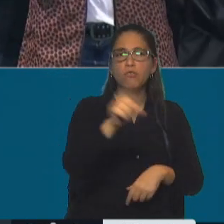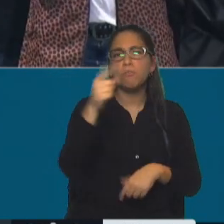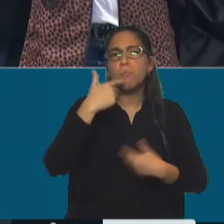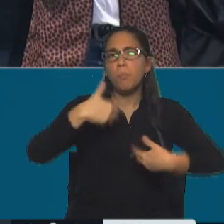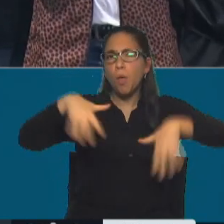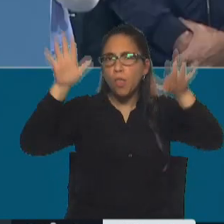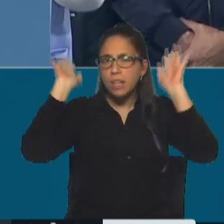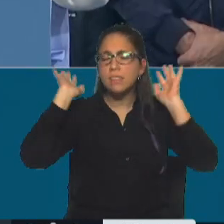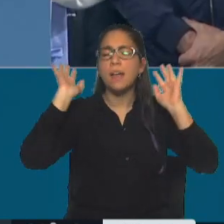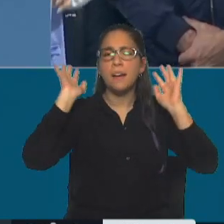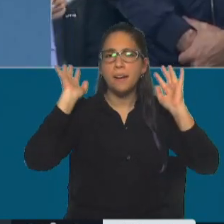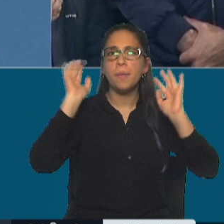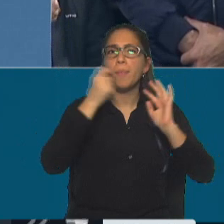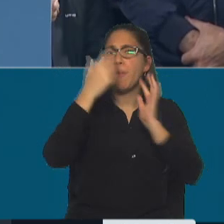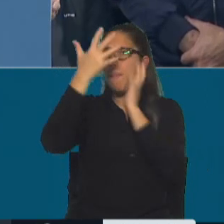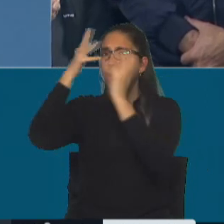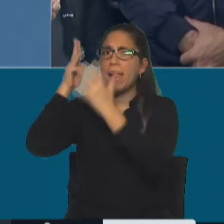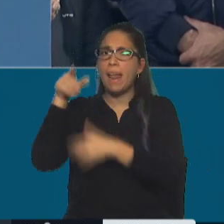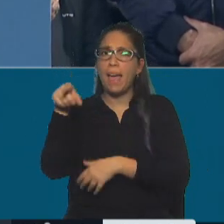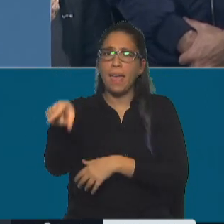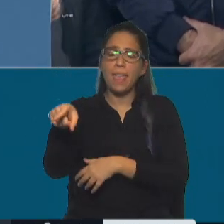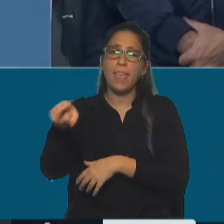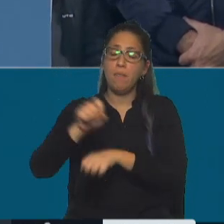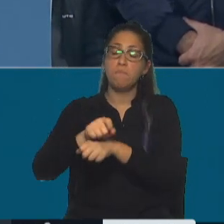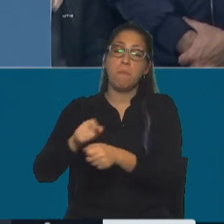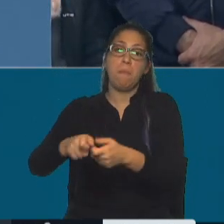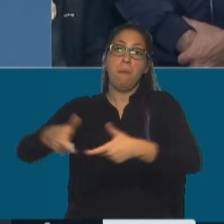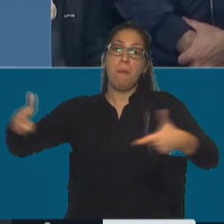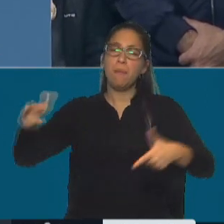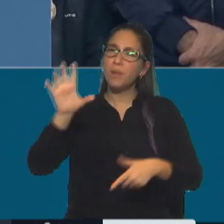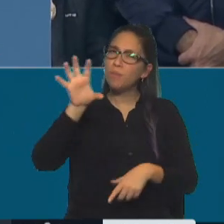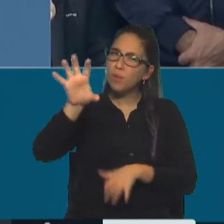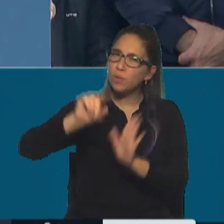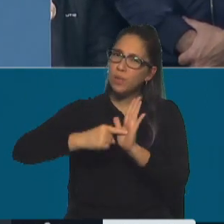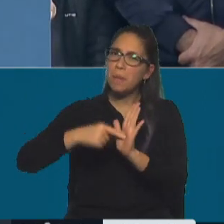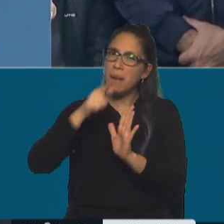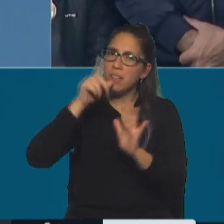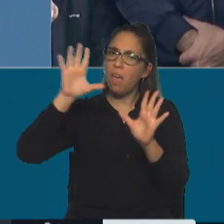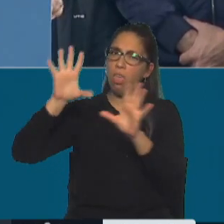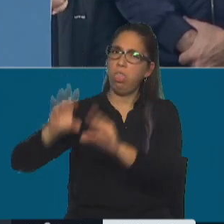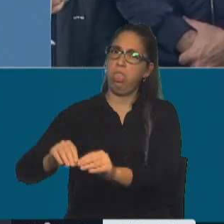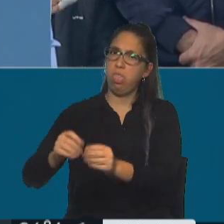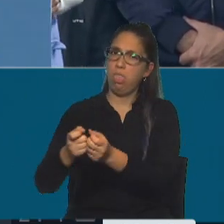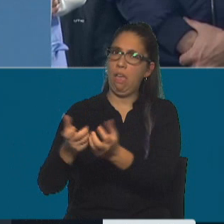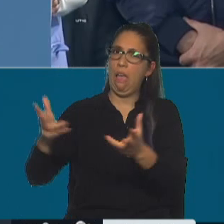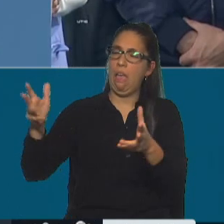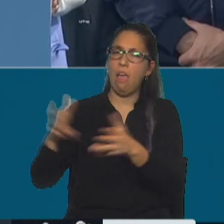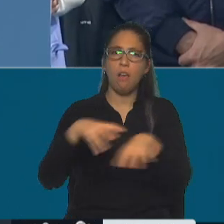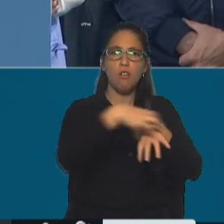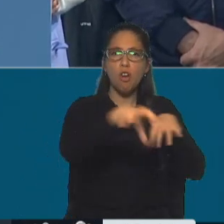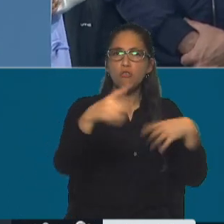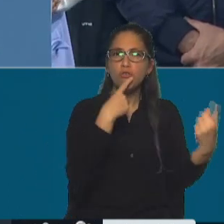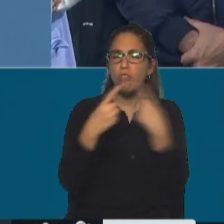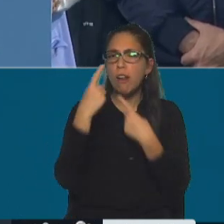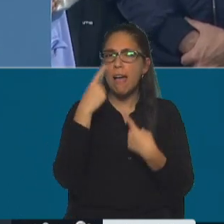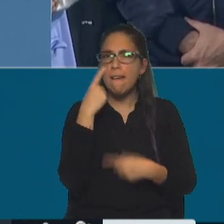supuesto, al fenómeno Milei, que después en las provincias parece que se va desinflando, ¿no? Queda la duda, hay consultoras que han hecho mediciones al